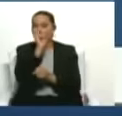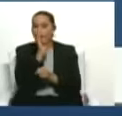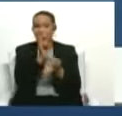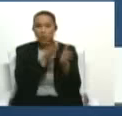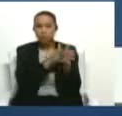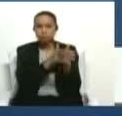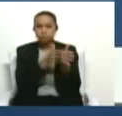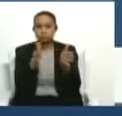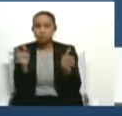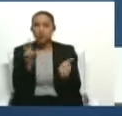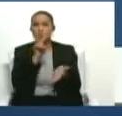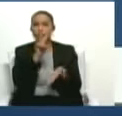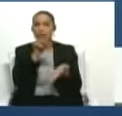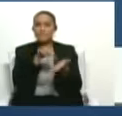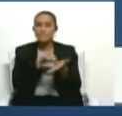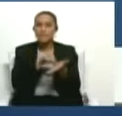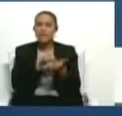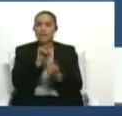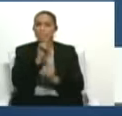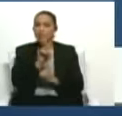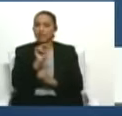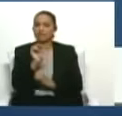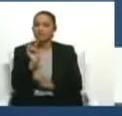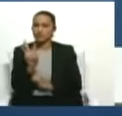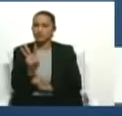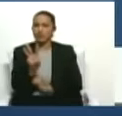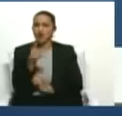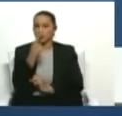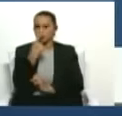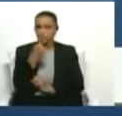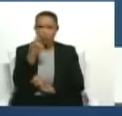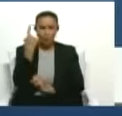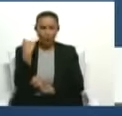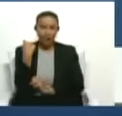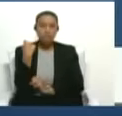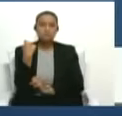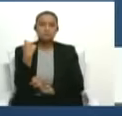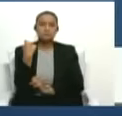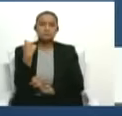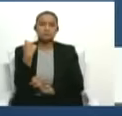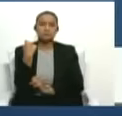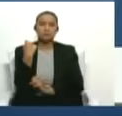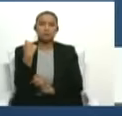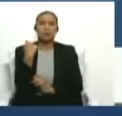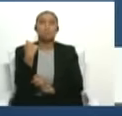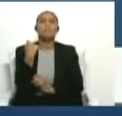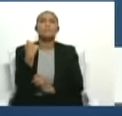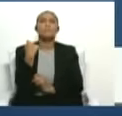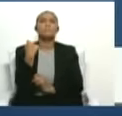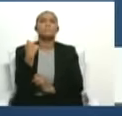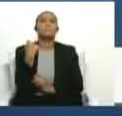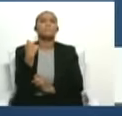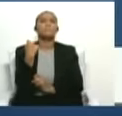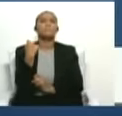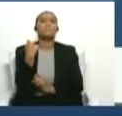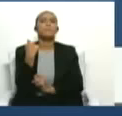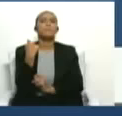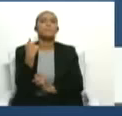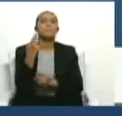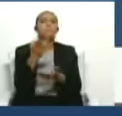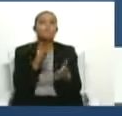hablar de un año reciente, apenas el balance de un año hacia acá, hemos procesado un total